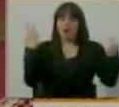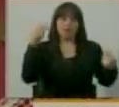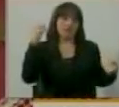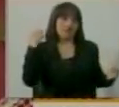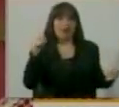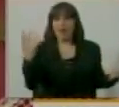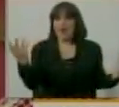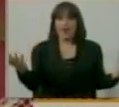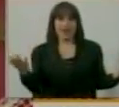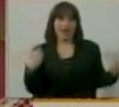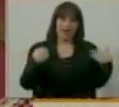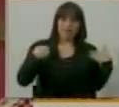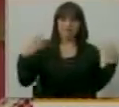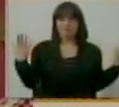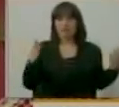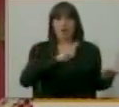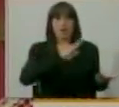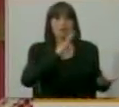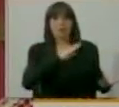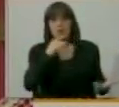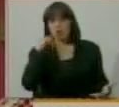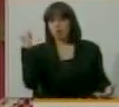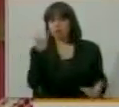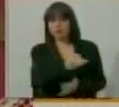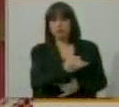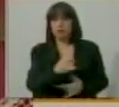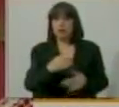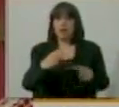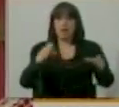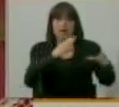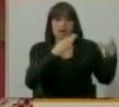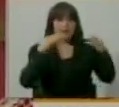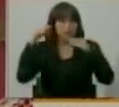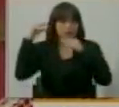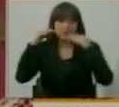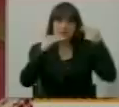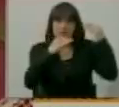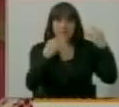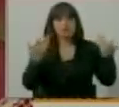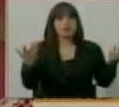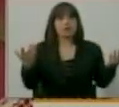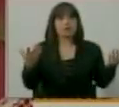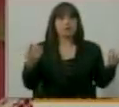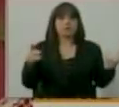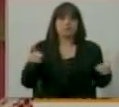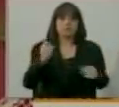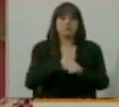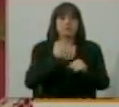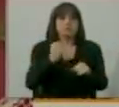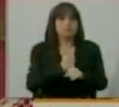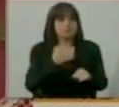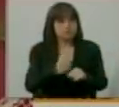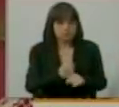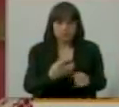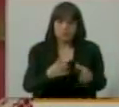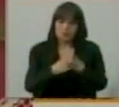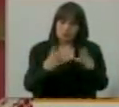de mi patrimonio, porque yo tengo demandado al Nacional y a Patilla y eso. Bueno, no va de mi patrimonio, va a ser parte de los trabajadores y de las